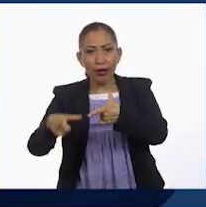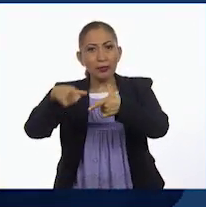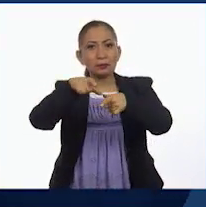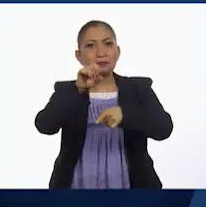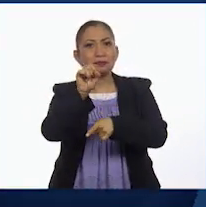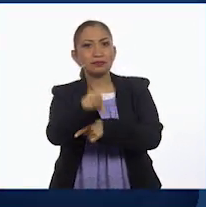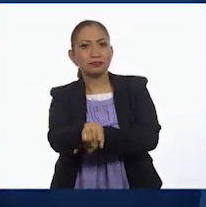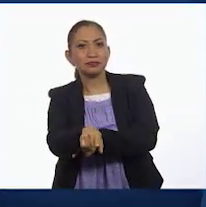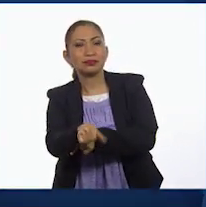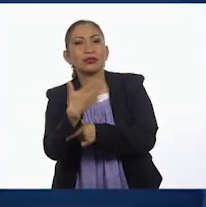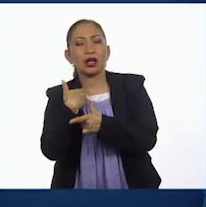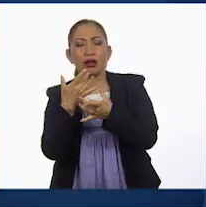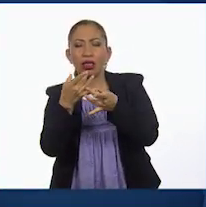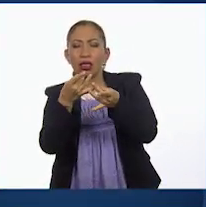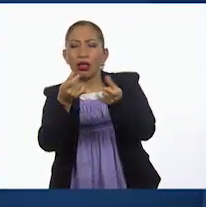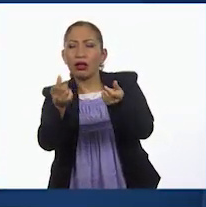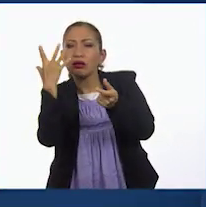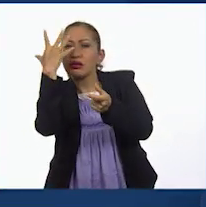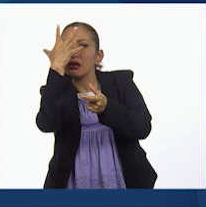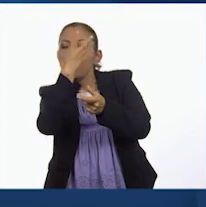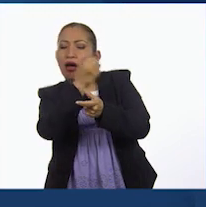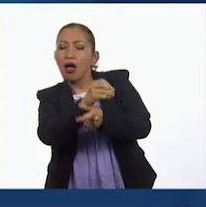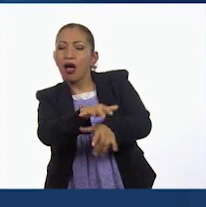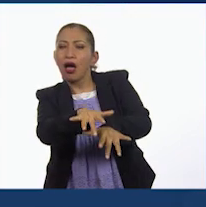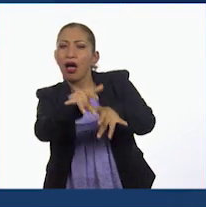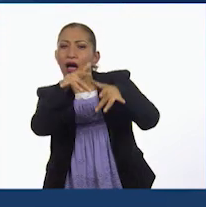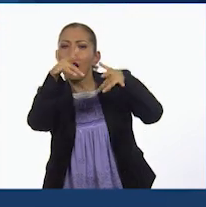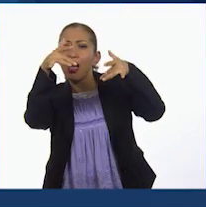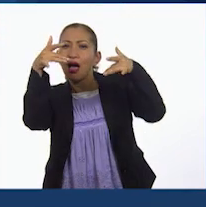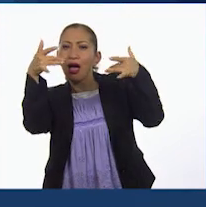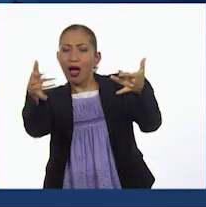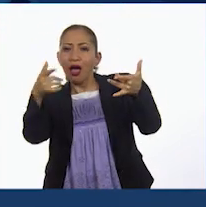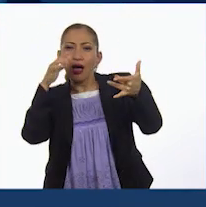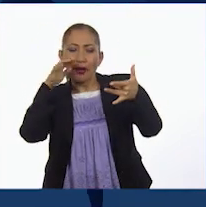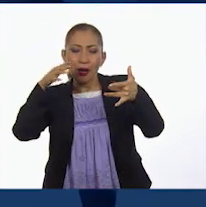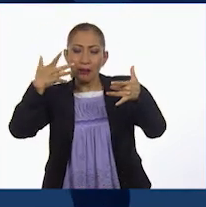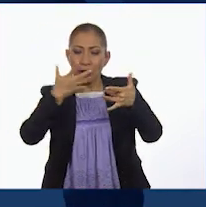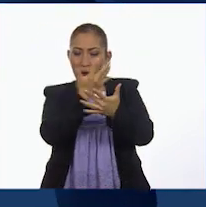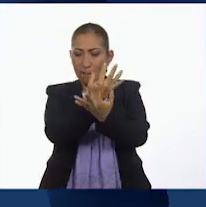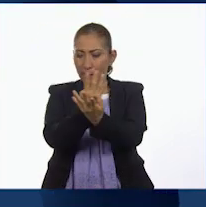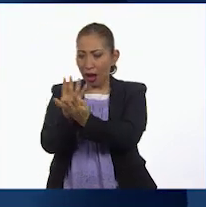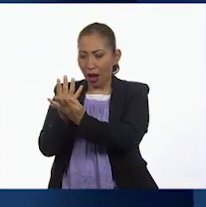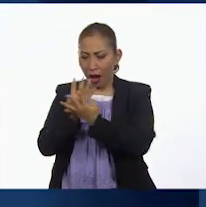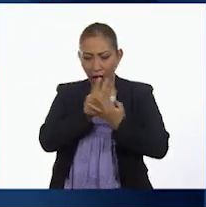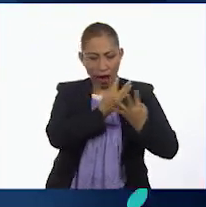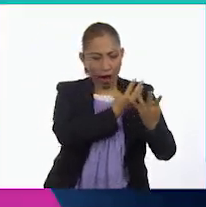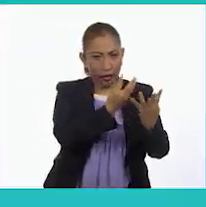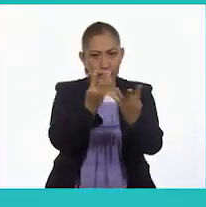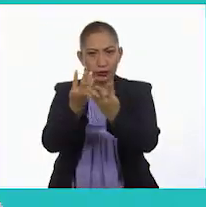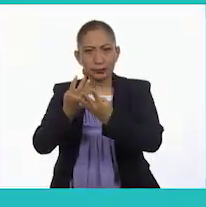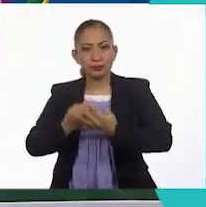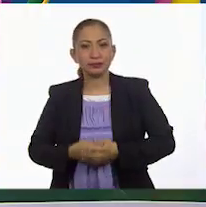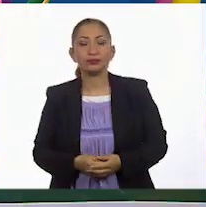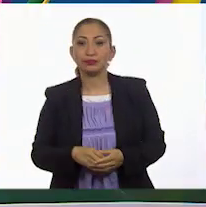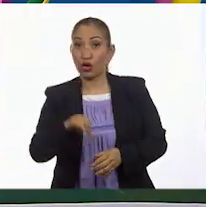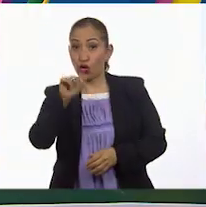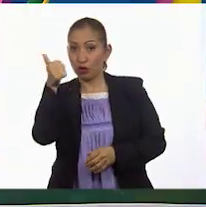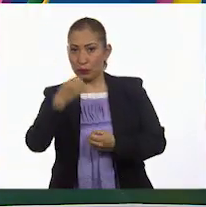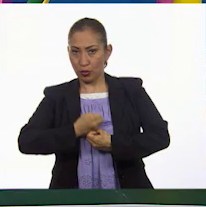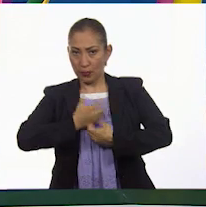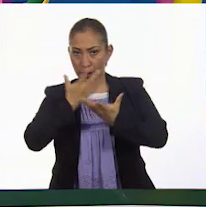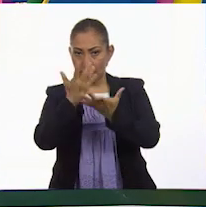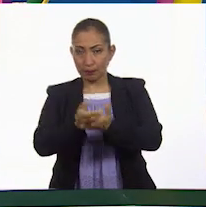peso las finas y fulgurantes entreveradas matas de pasto. Siguiente